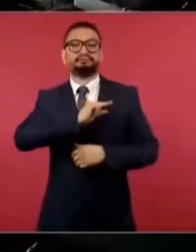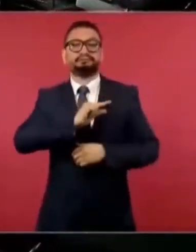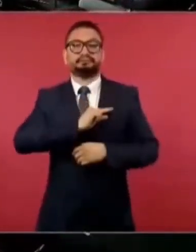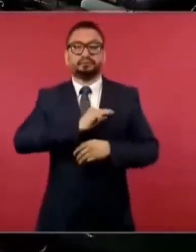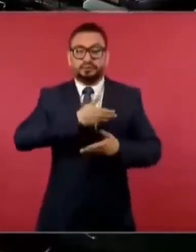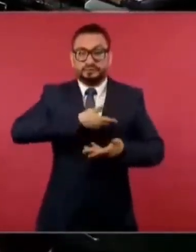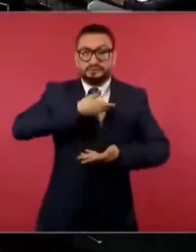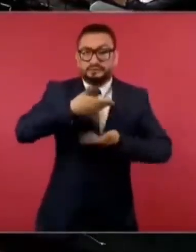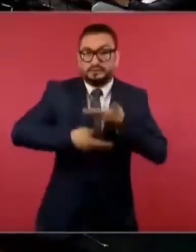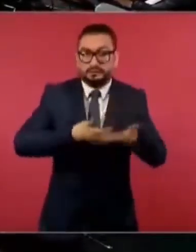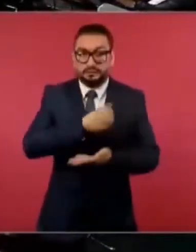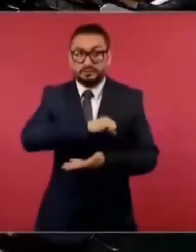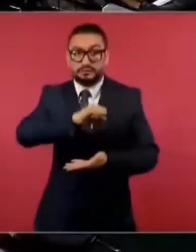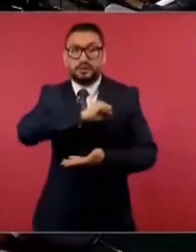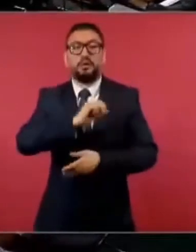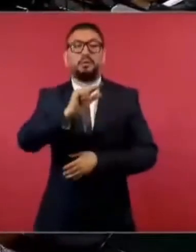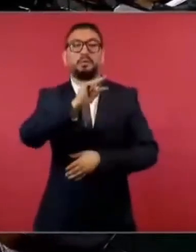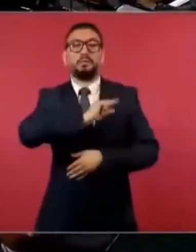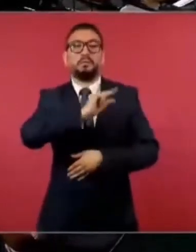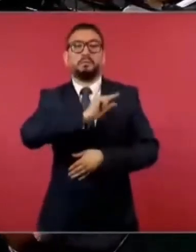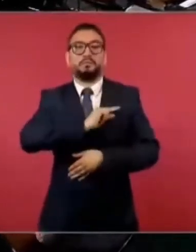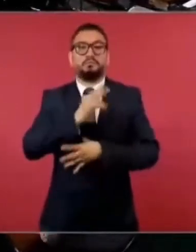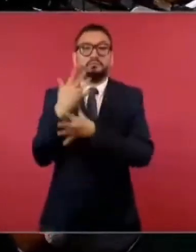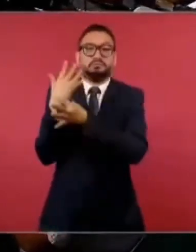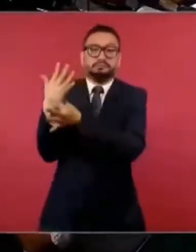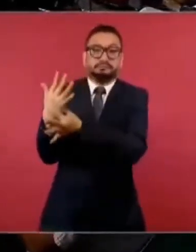servicios de salud.